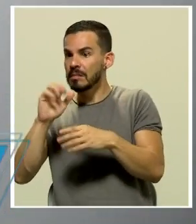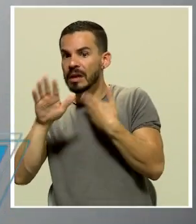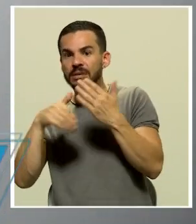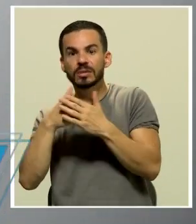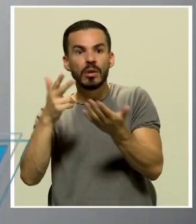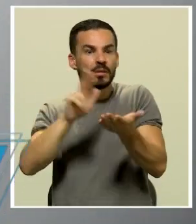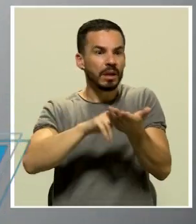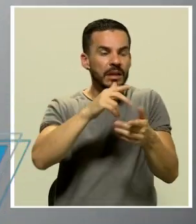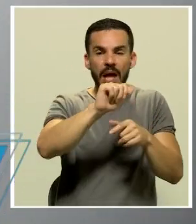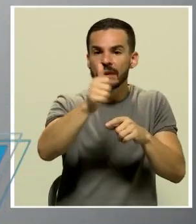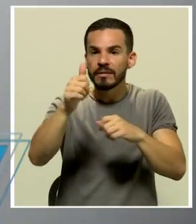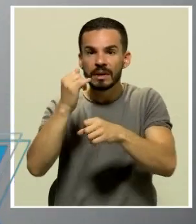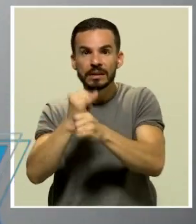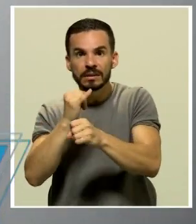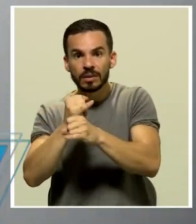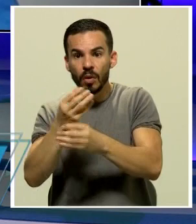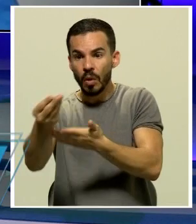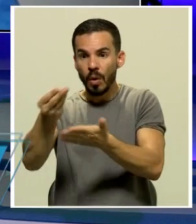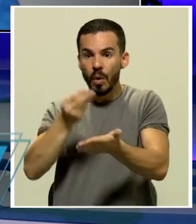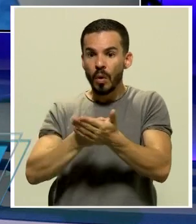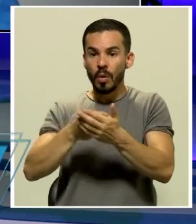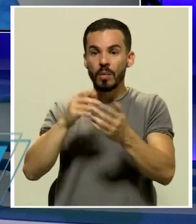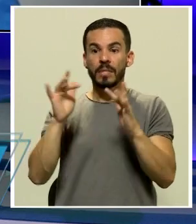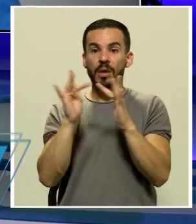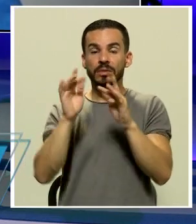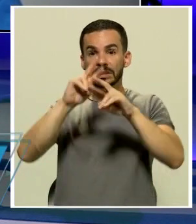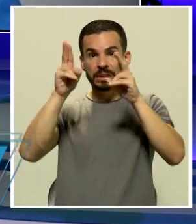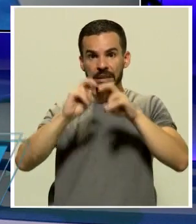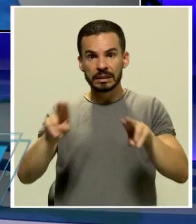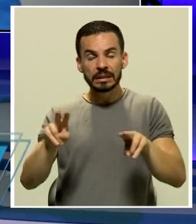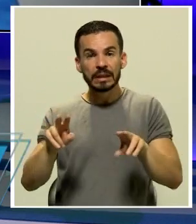estar registrado, compra una conexión a Internet,